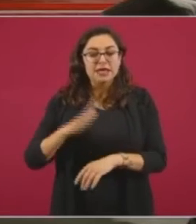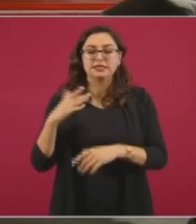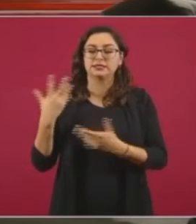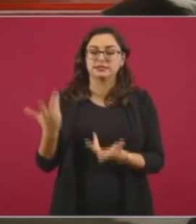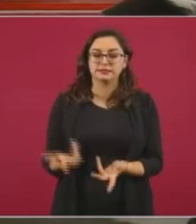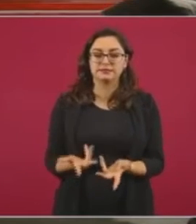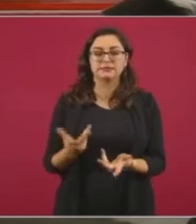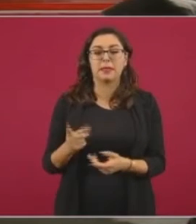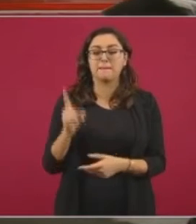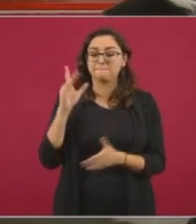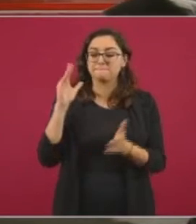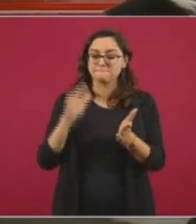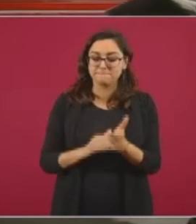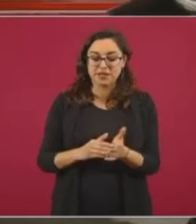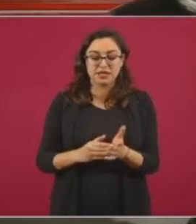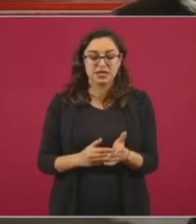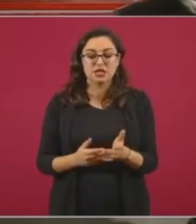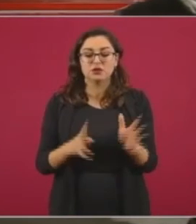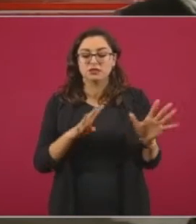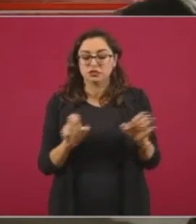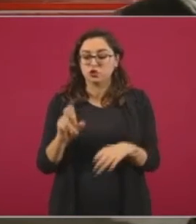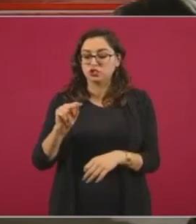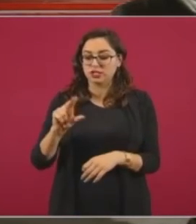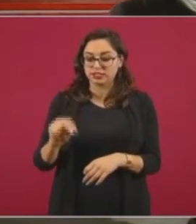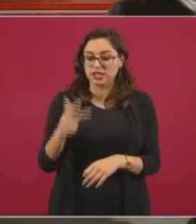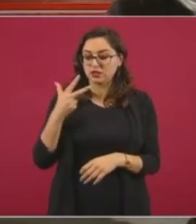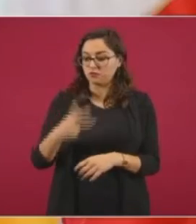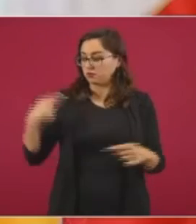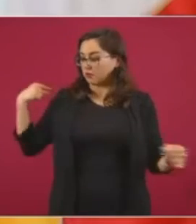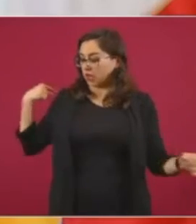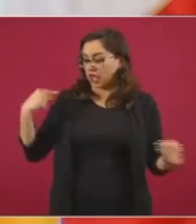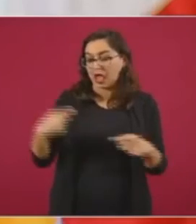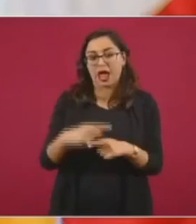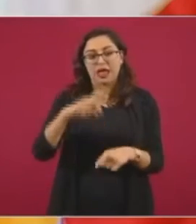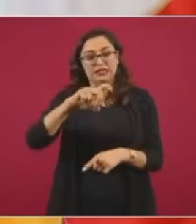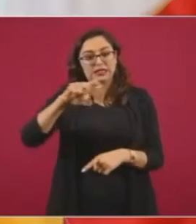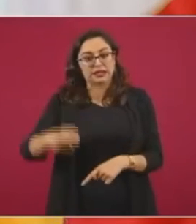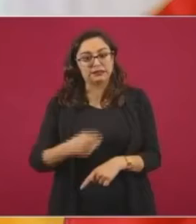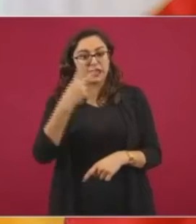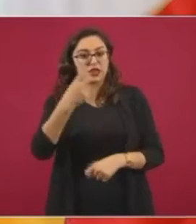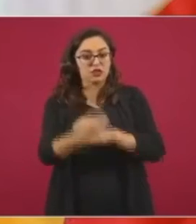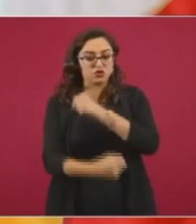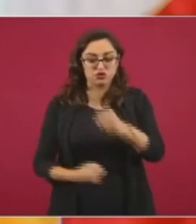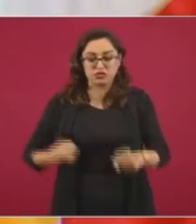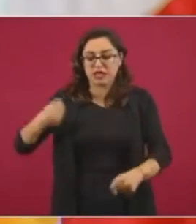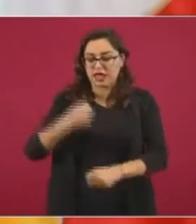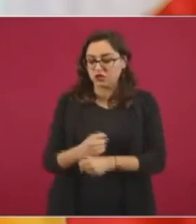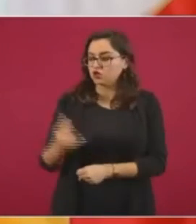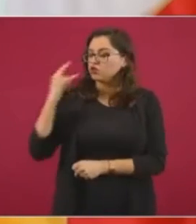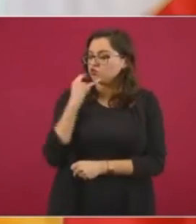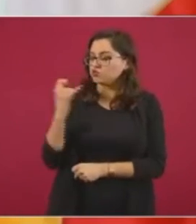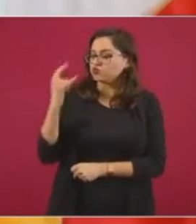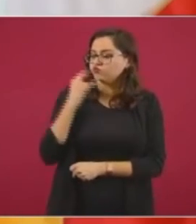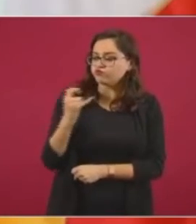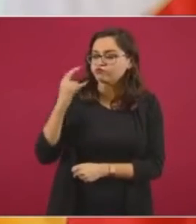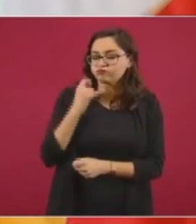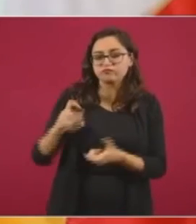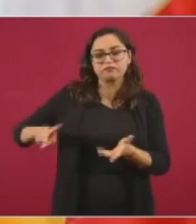de diciembre desde 1988, que de paso comentarles fue el primer día dedicado a un motivo de salud en todo el